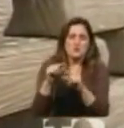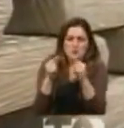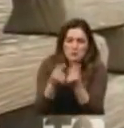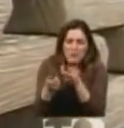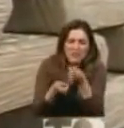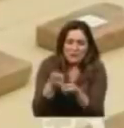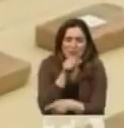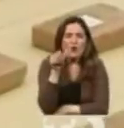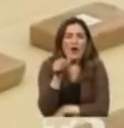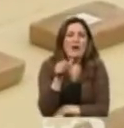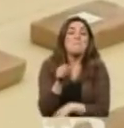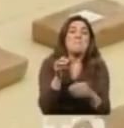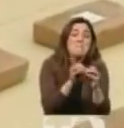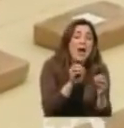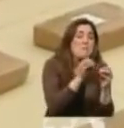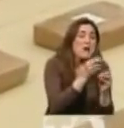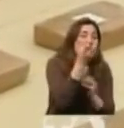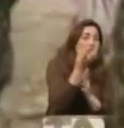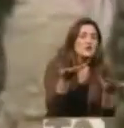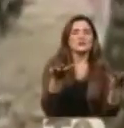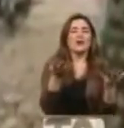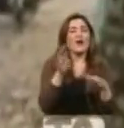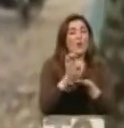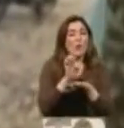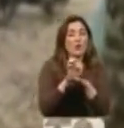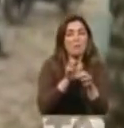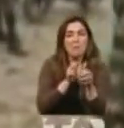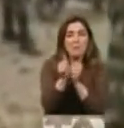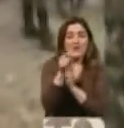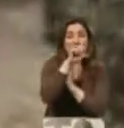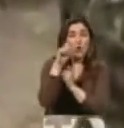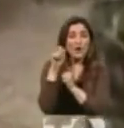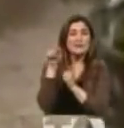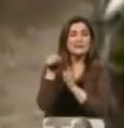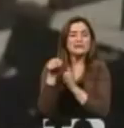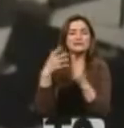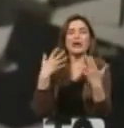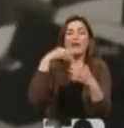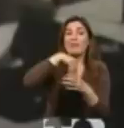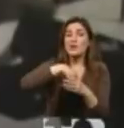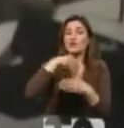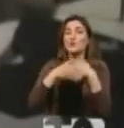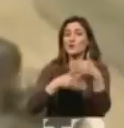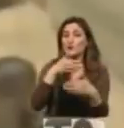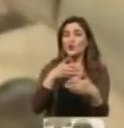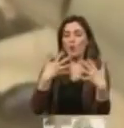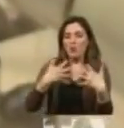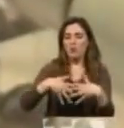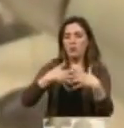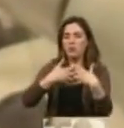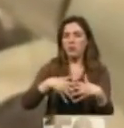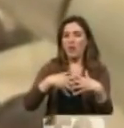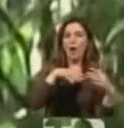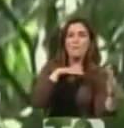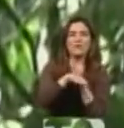para Carrión no solo ha convertido a Ecuador en un país de tránsito, sino que ahora es punto activo dentro del proceso de procesamiento y acopio